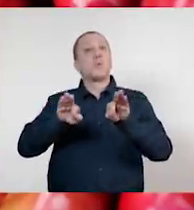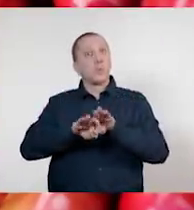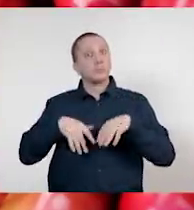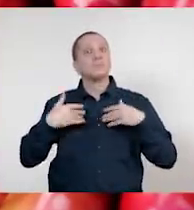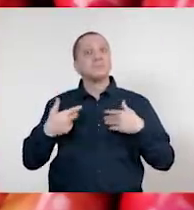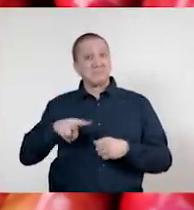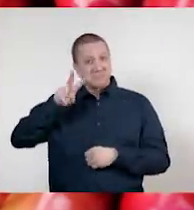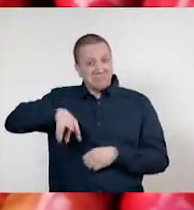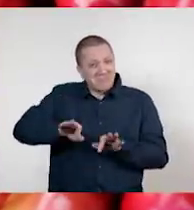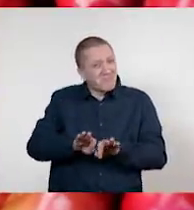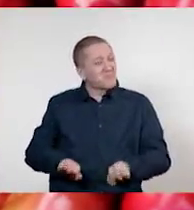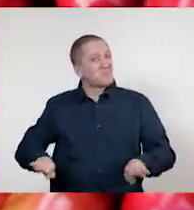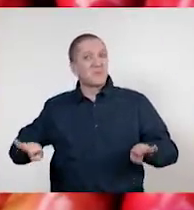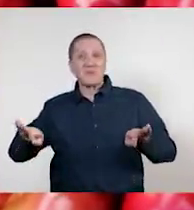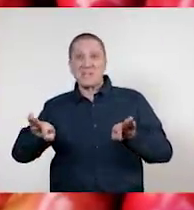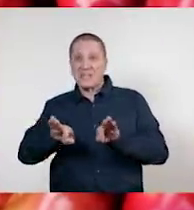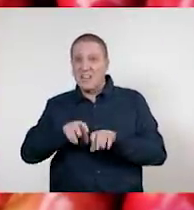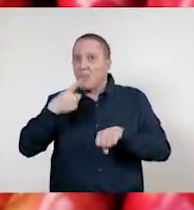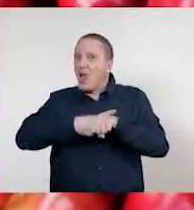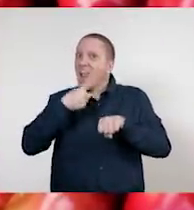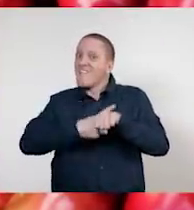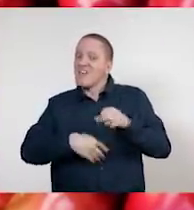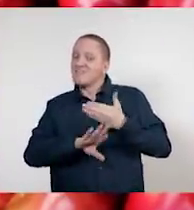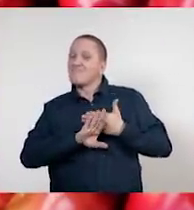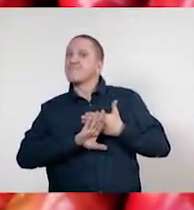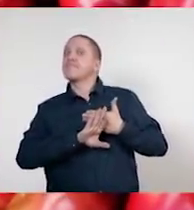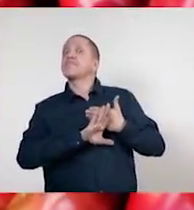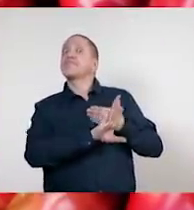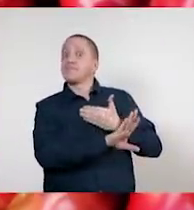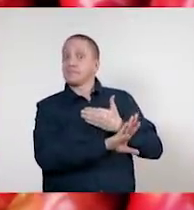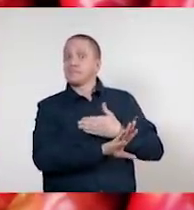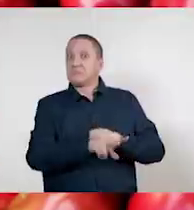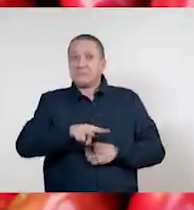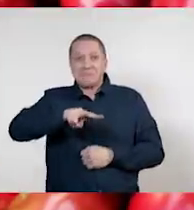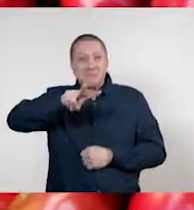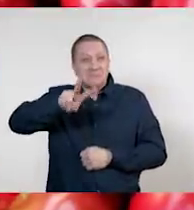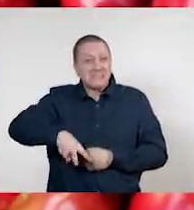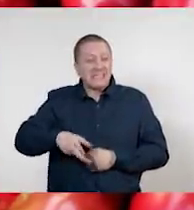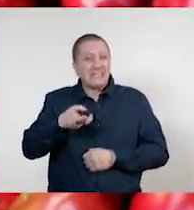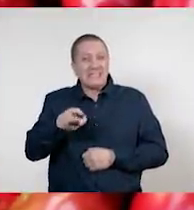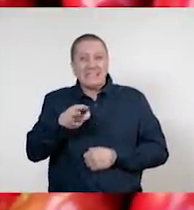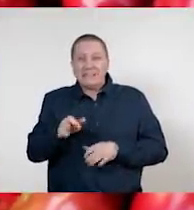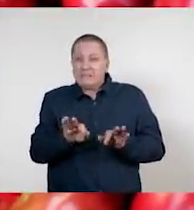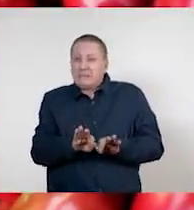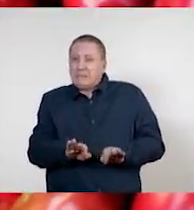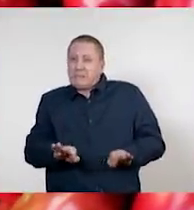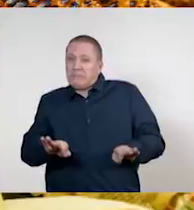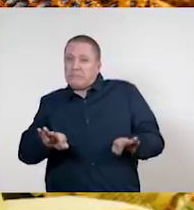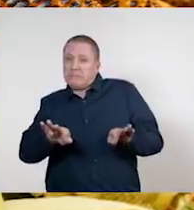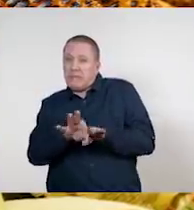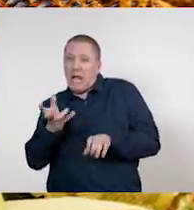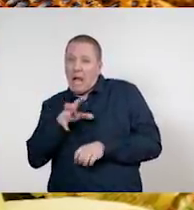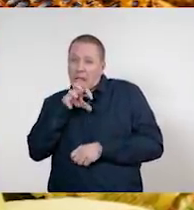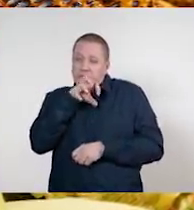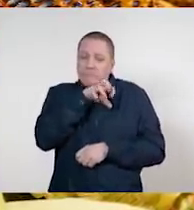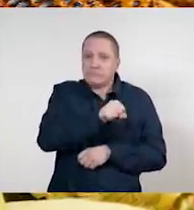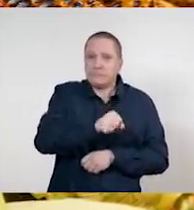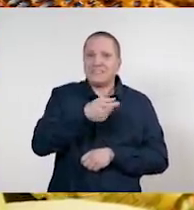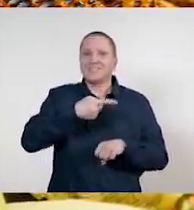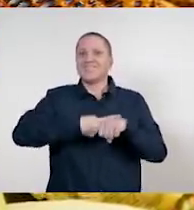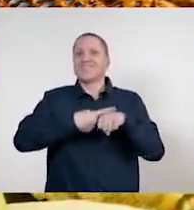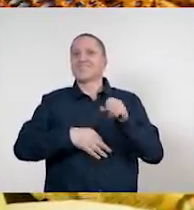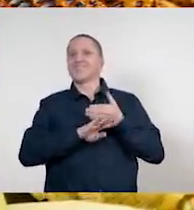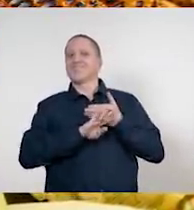muy importante para no enfermarnos. Es prácticamente lo más asequible, lo que más podemos hacer para no